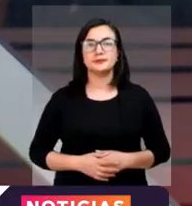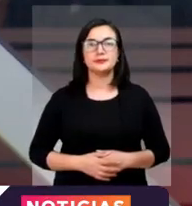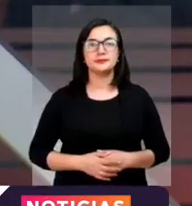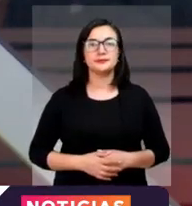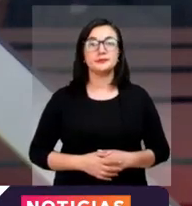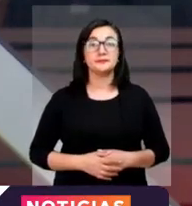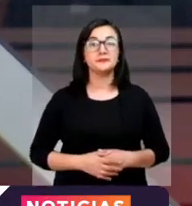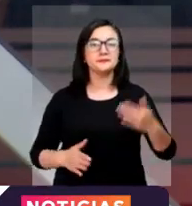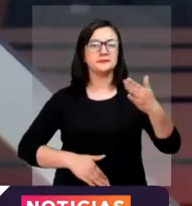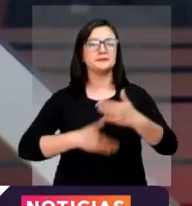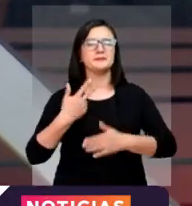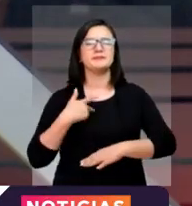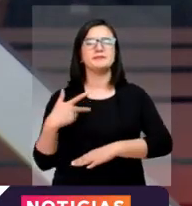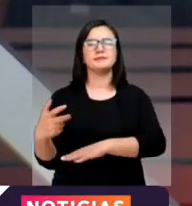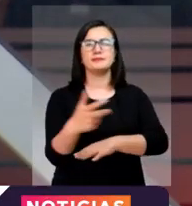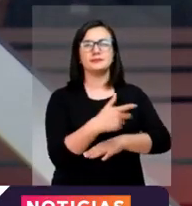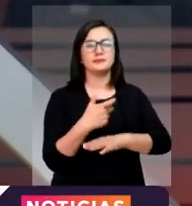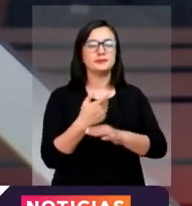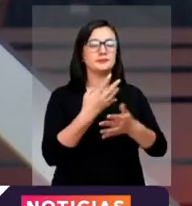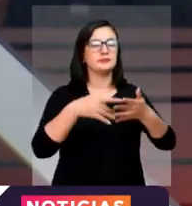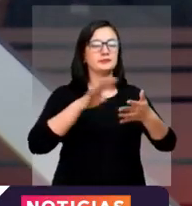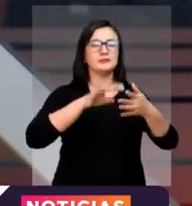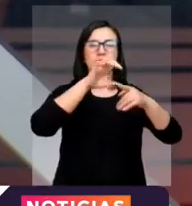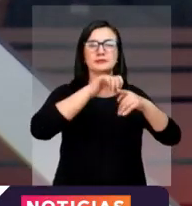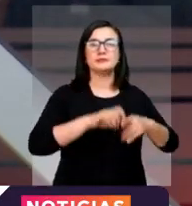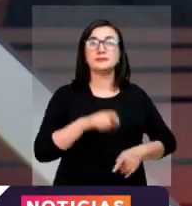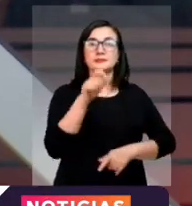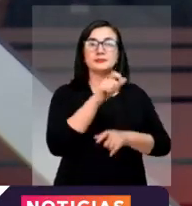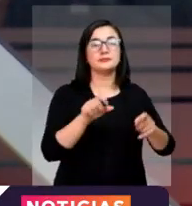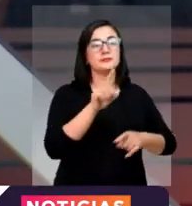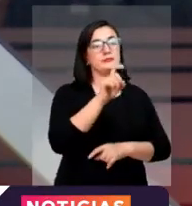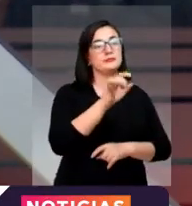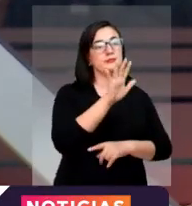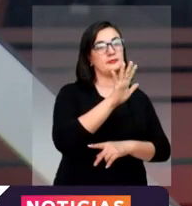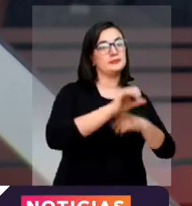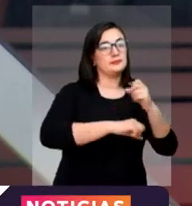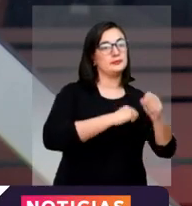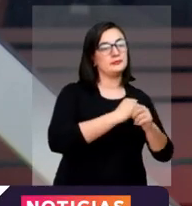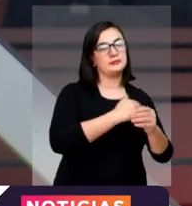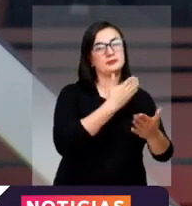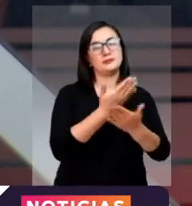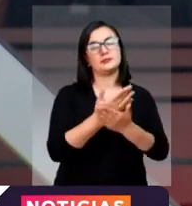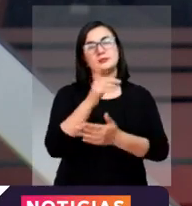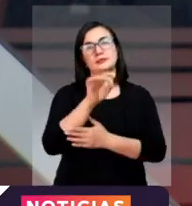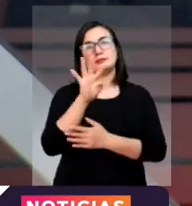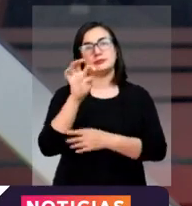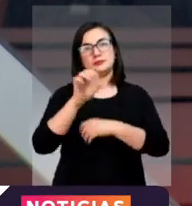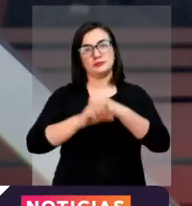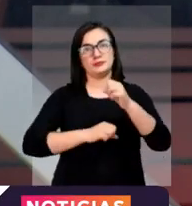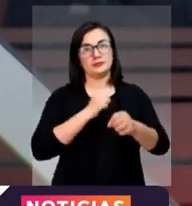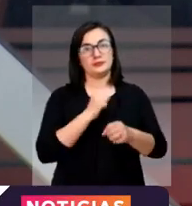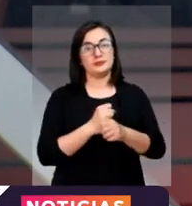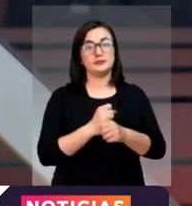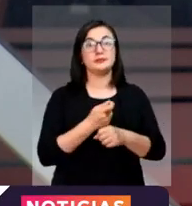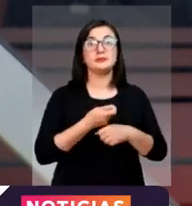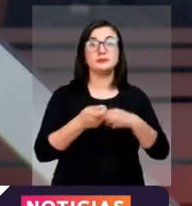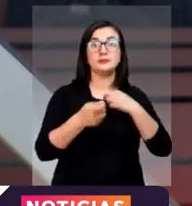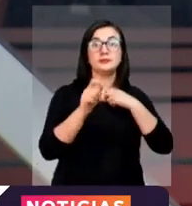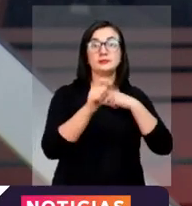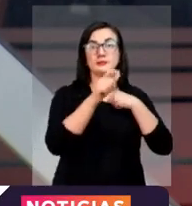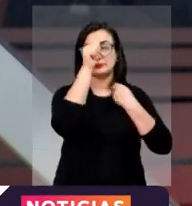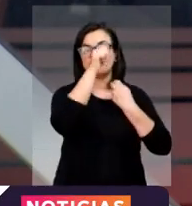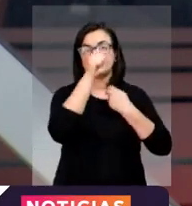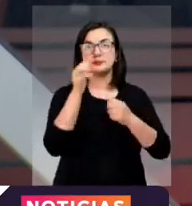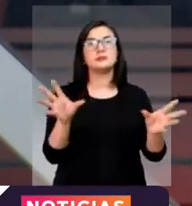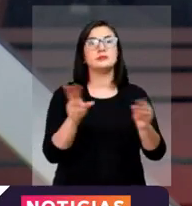Inició la vacunación por agendamiento para personas entre 65 y 69 años. Este fin de semana de confinamiento, todos